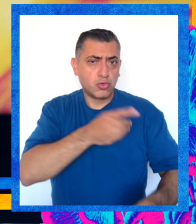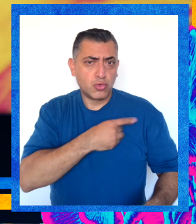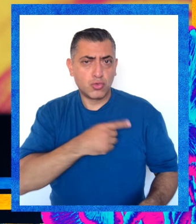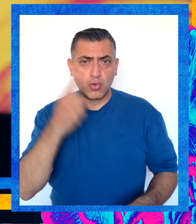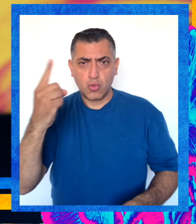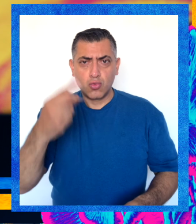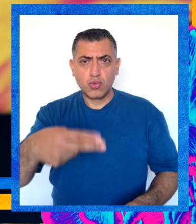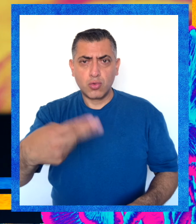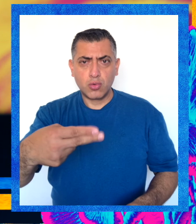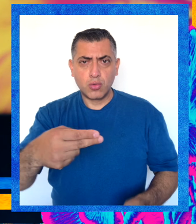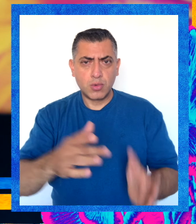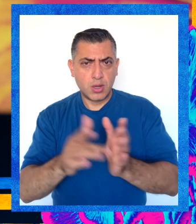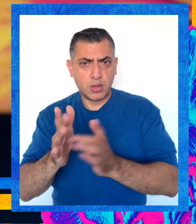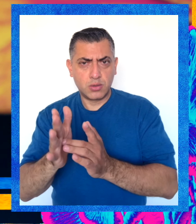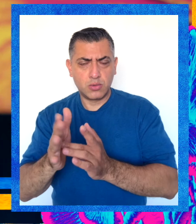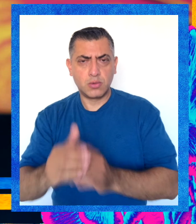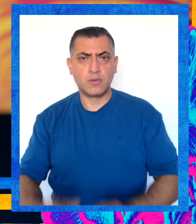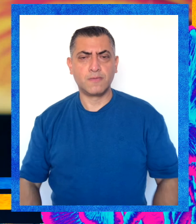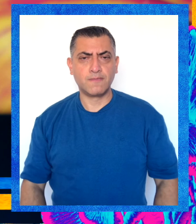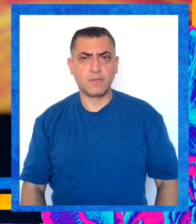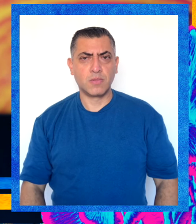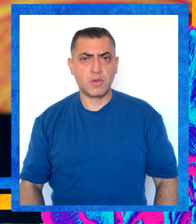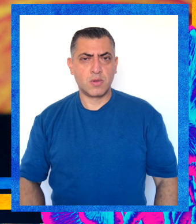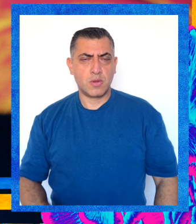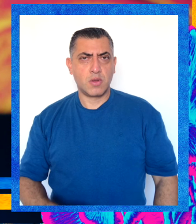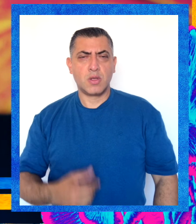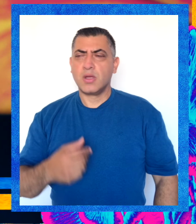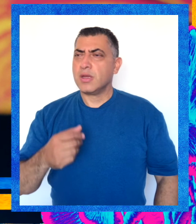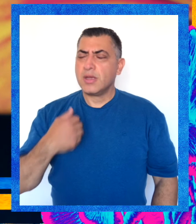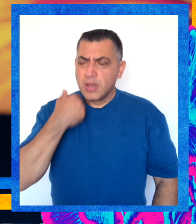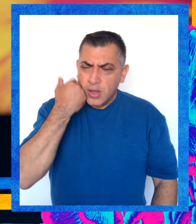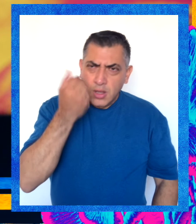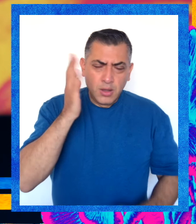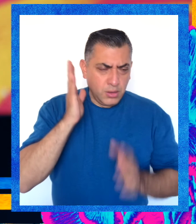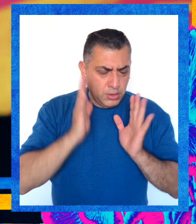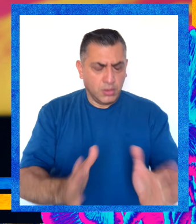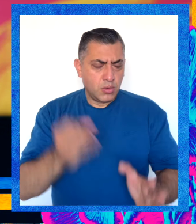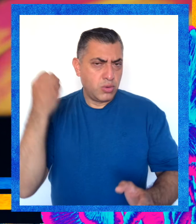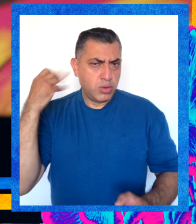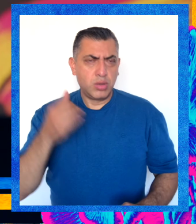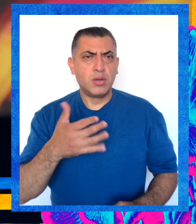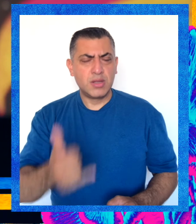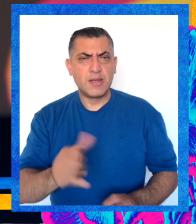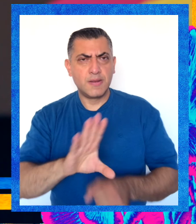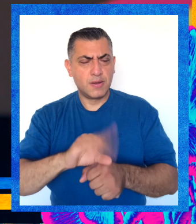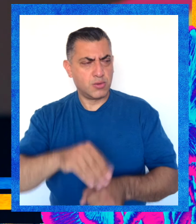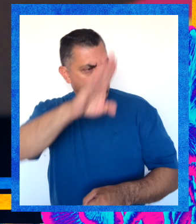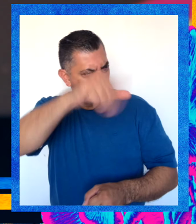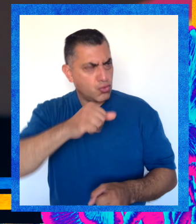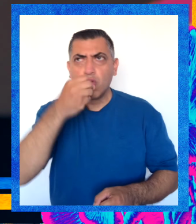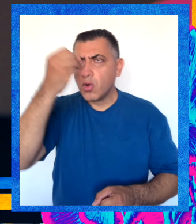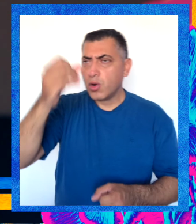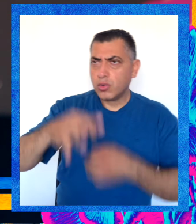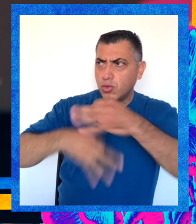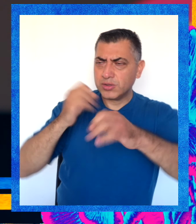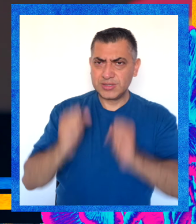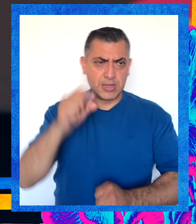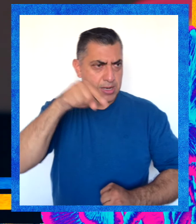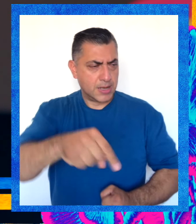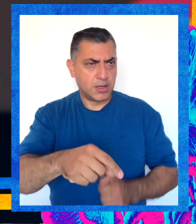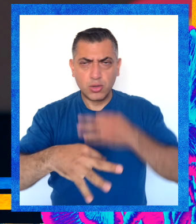hay uno su nombre jesús me encantaría terminar este mensaje y me encantaría hacer un llamamiento quiero orar por todos los que estamos